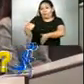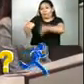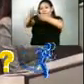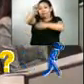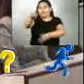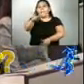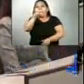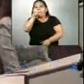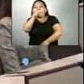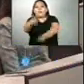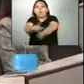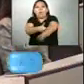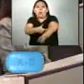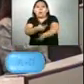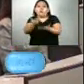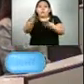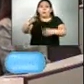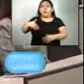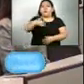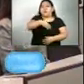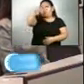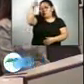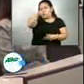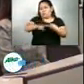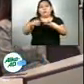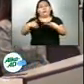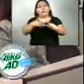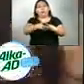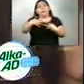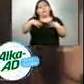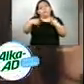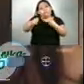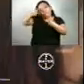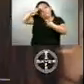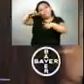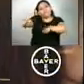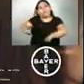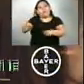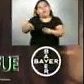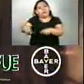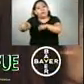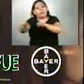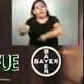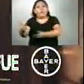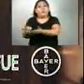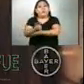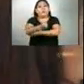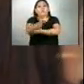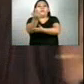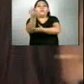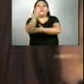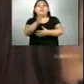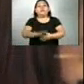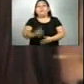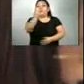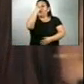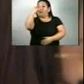el aval de las autoridades de educación y salud en el país en convenio con la Universidad Dr. José Matías Delgado.